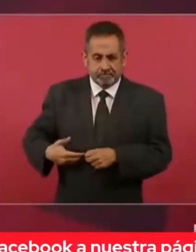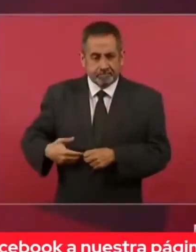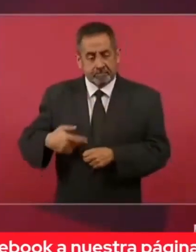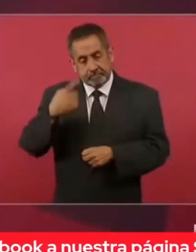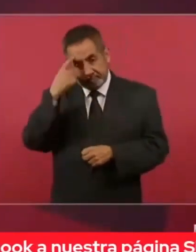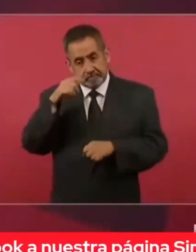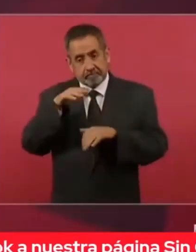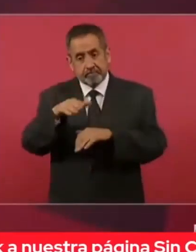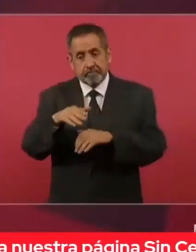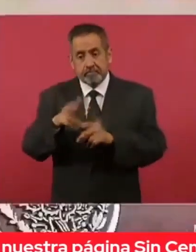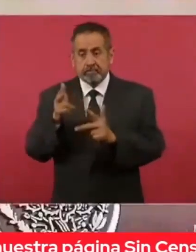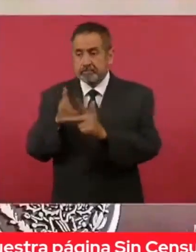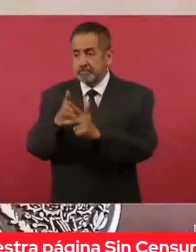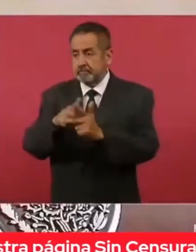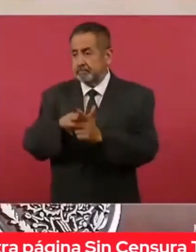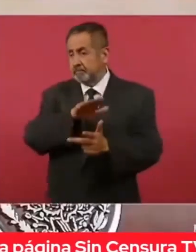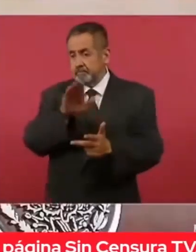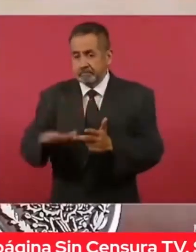nosotros